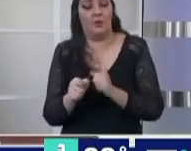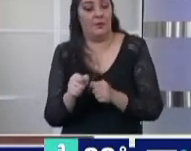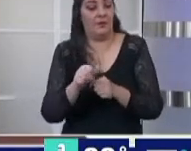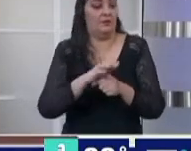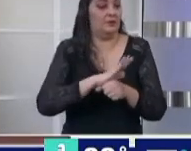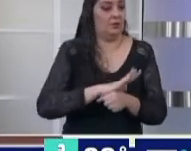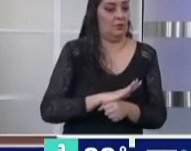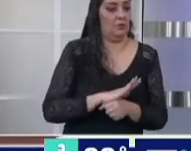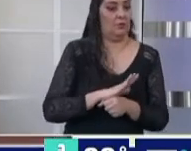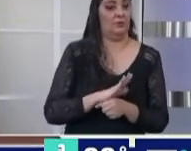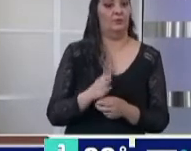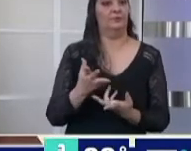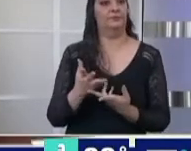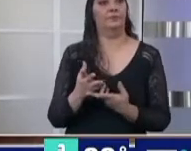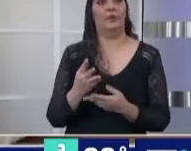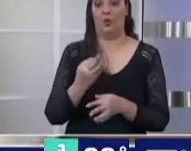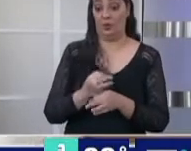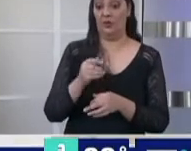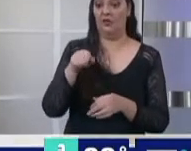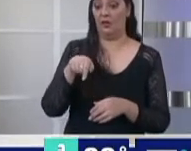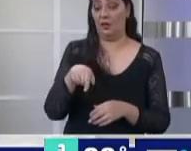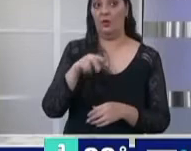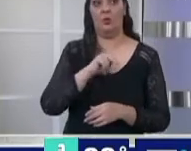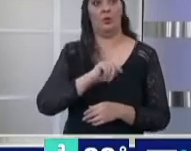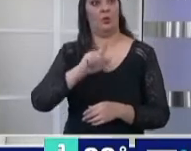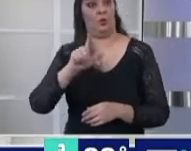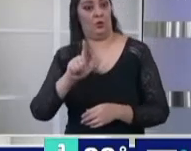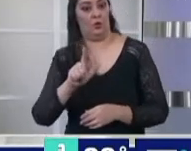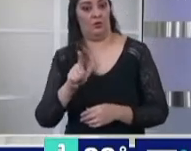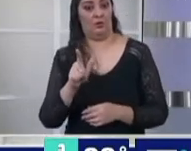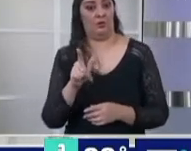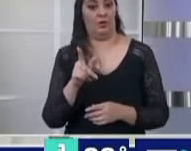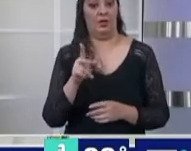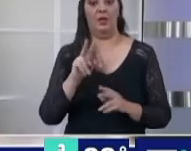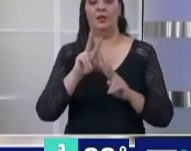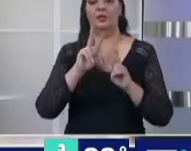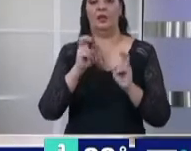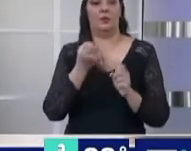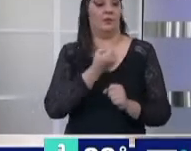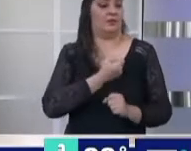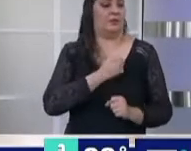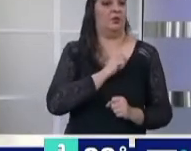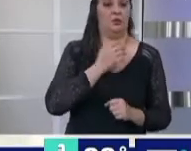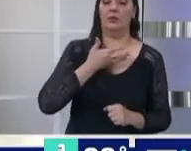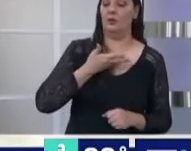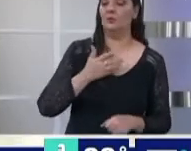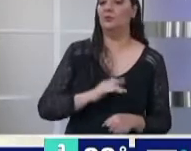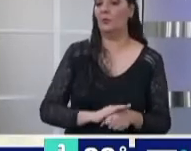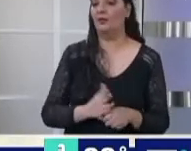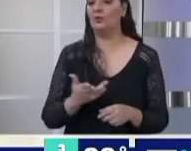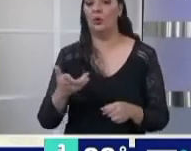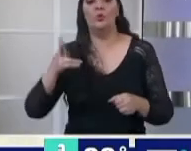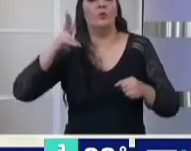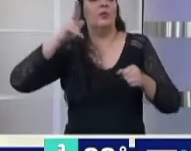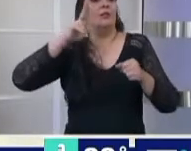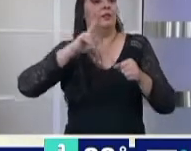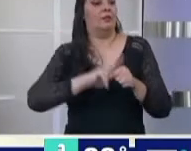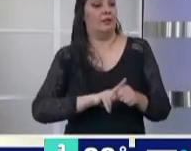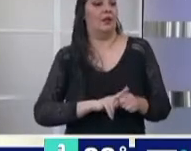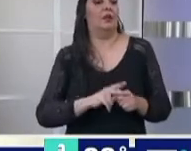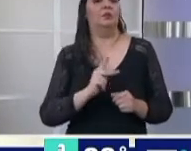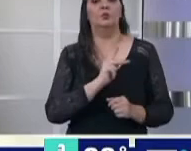es de los más fortalecidos, el mejor del país. Hoy tenemos hospitales públicos